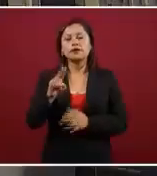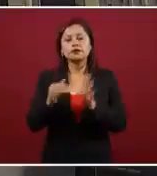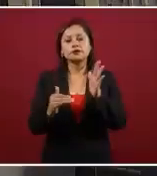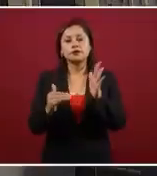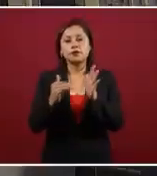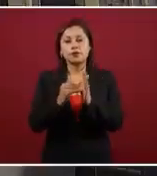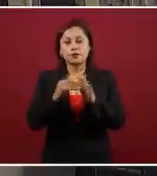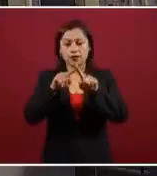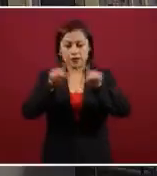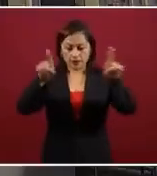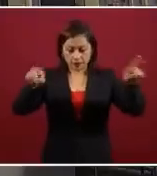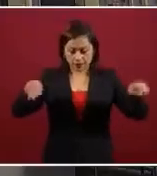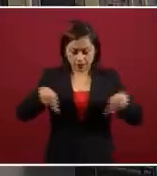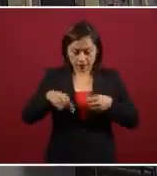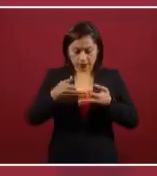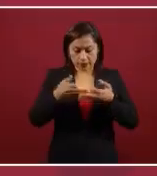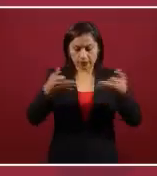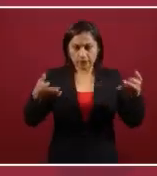25,000 hectáreas,